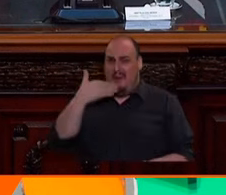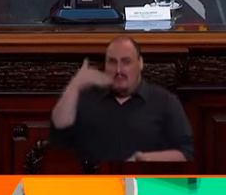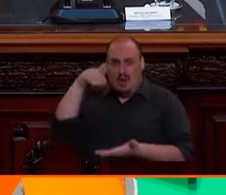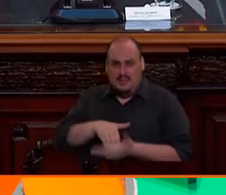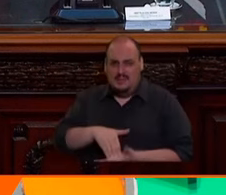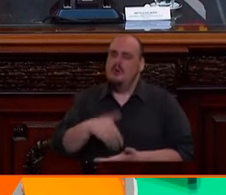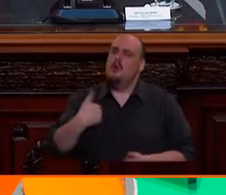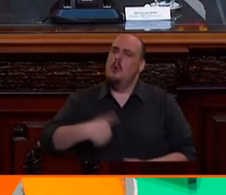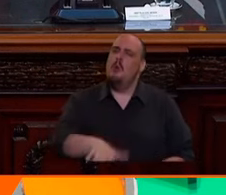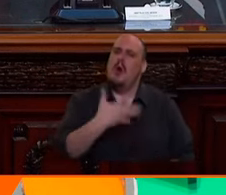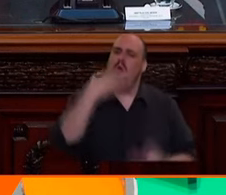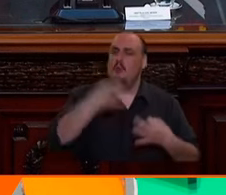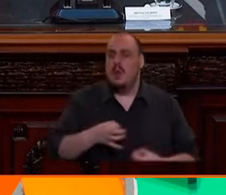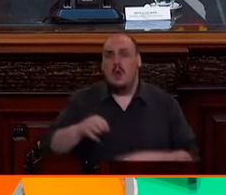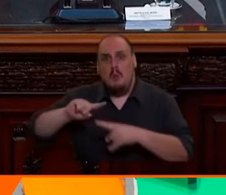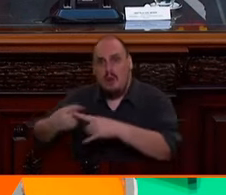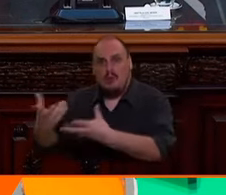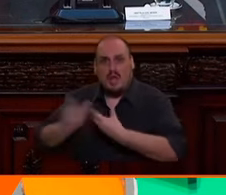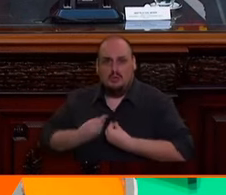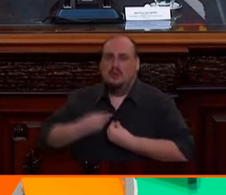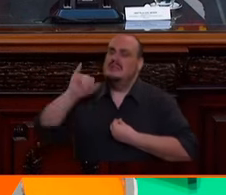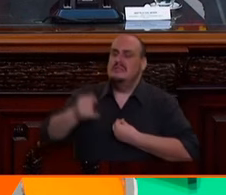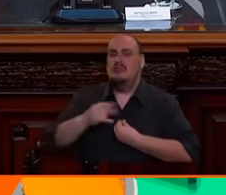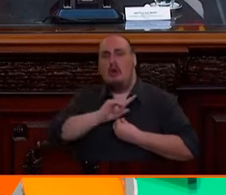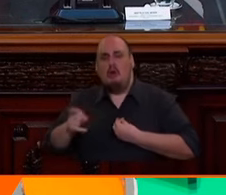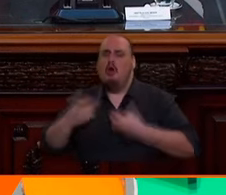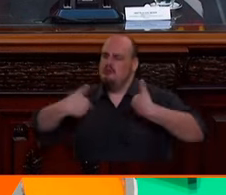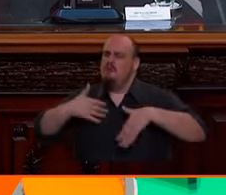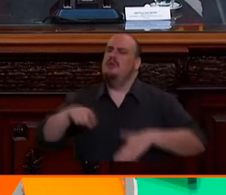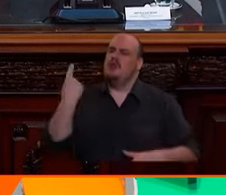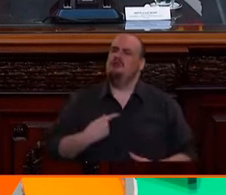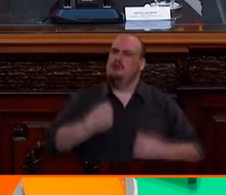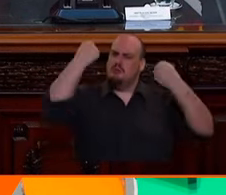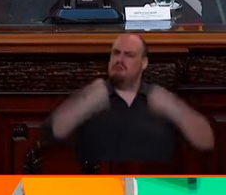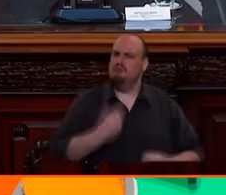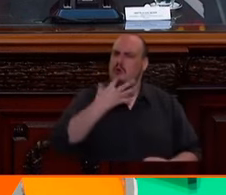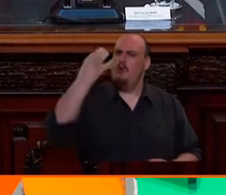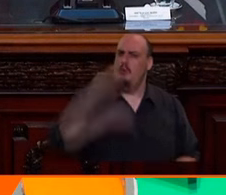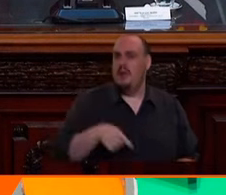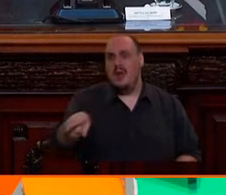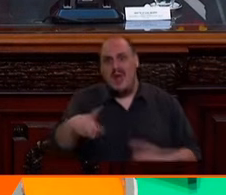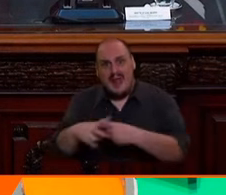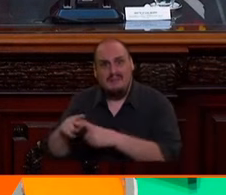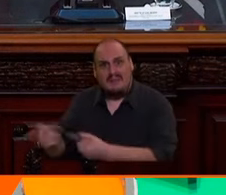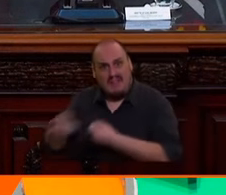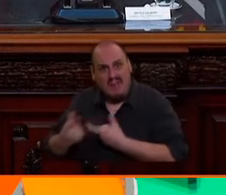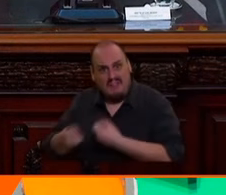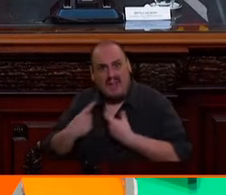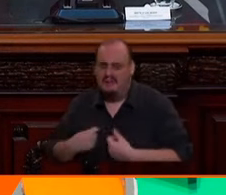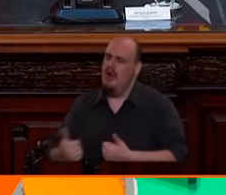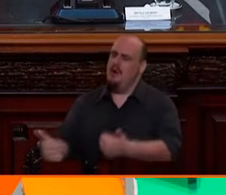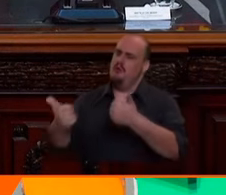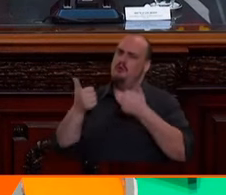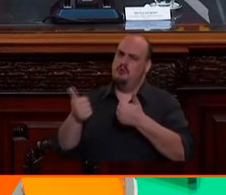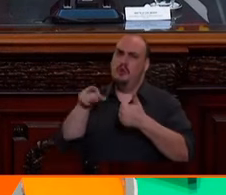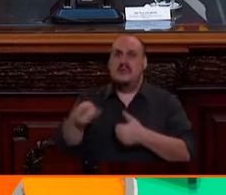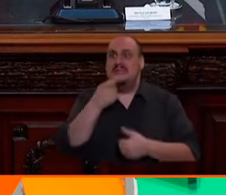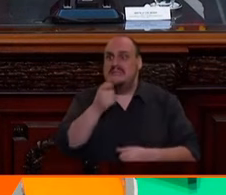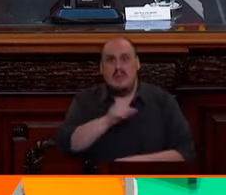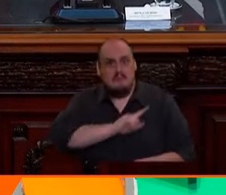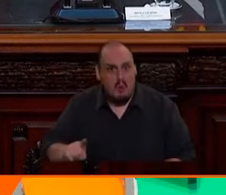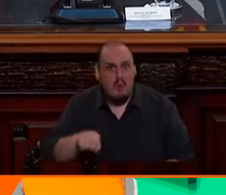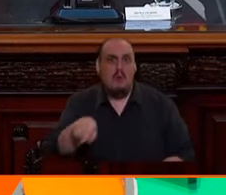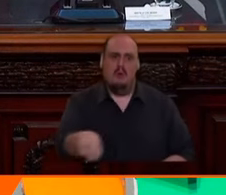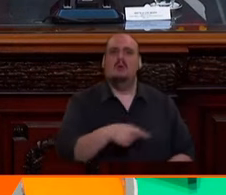Nación y él. ¿Por qué se cita a la vicepresidenta? Porque en la Argentina la vicepresidenta es quien tiene a su mando llevar adelante